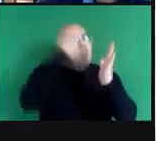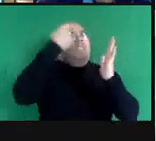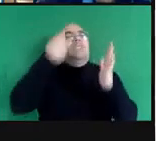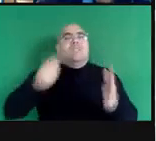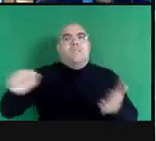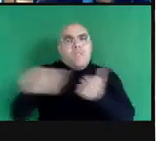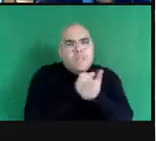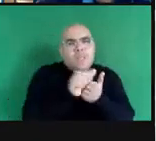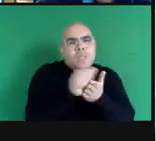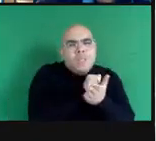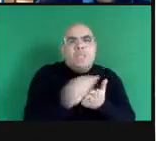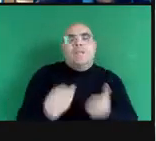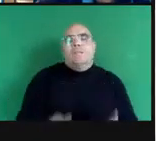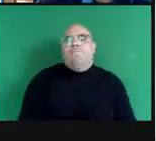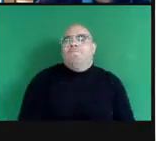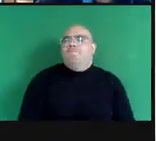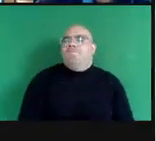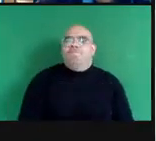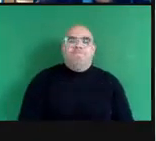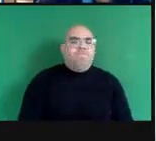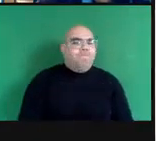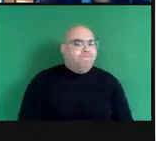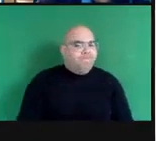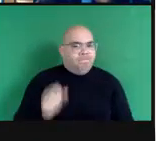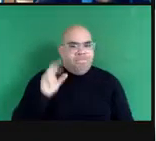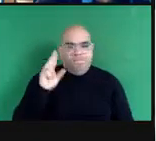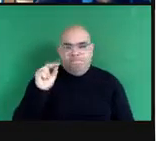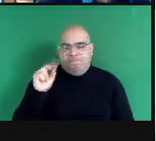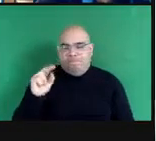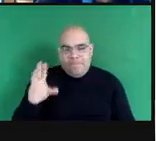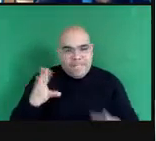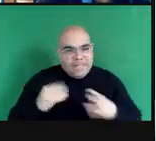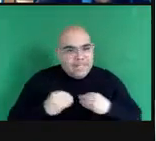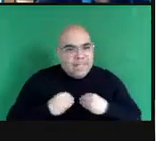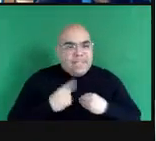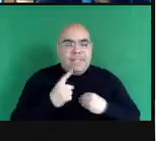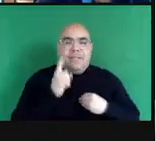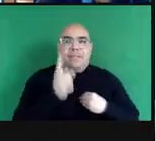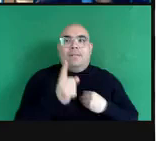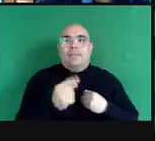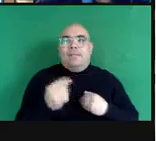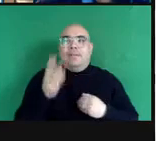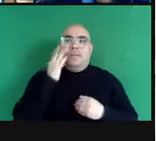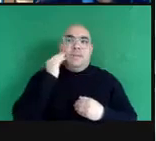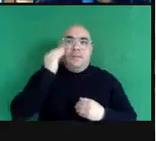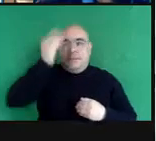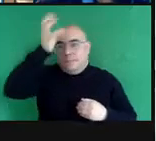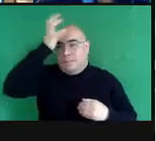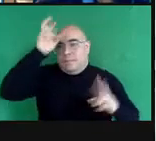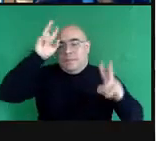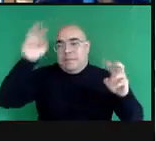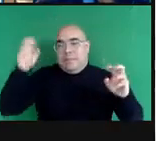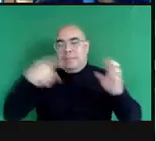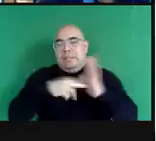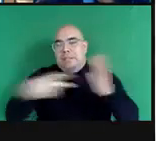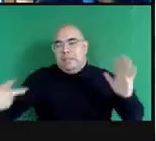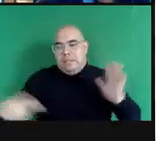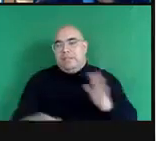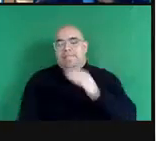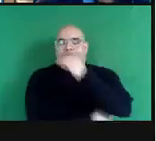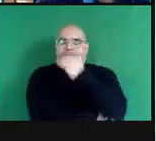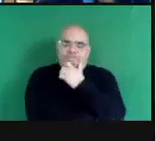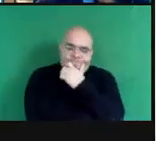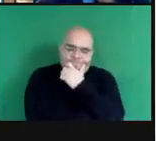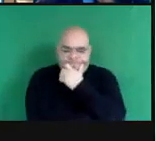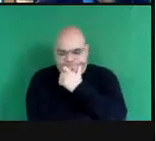son recogidos, no son aceptados por los expertos, por la academia y por los técnicos, y